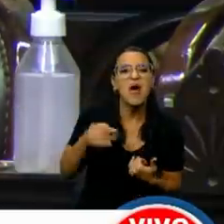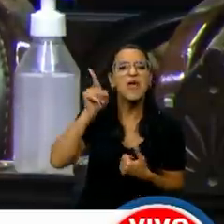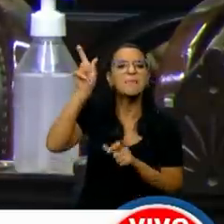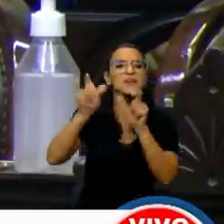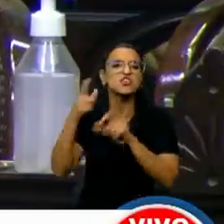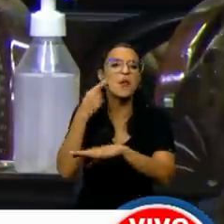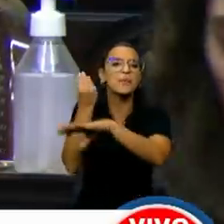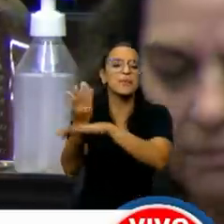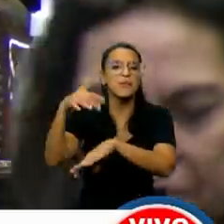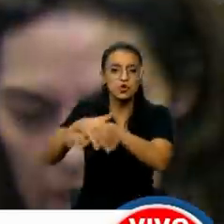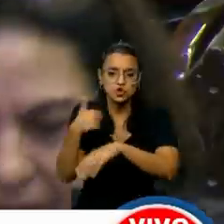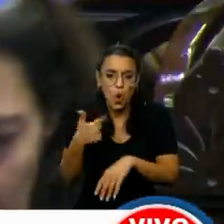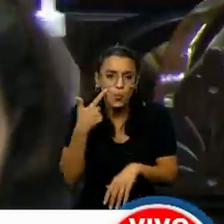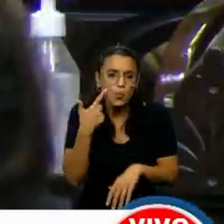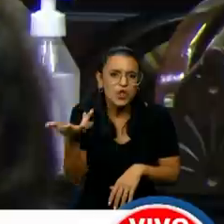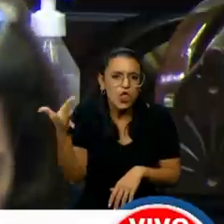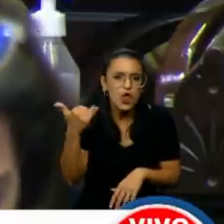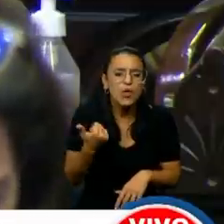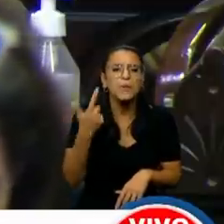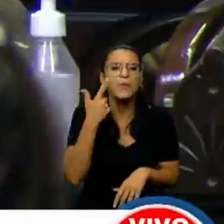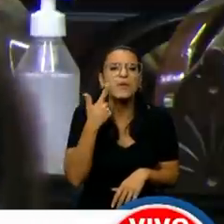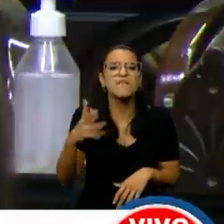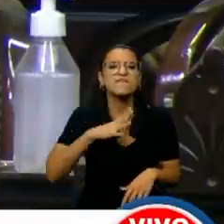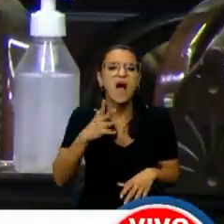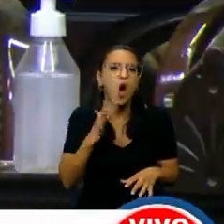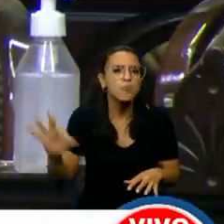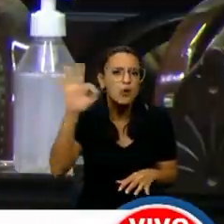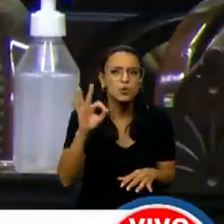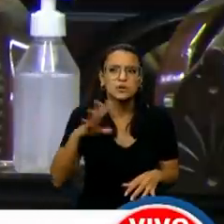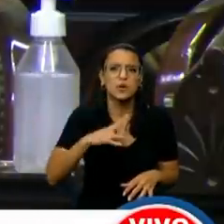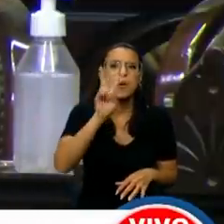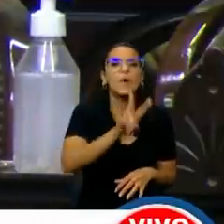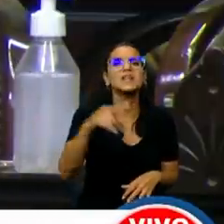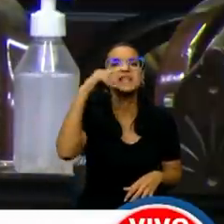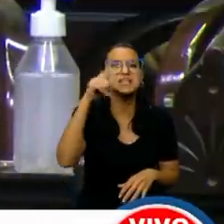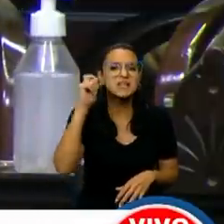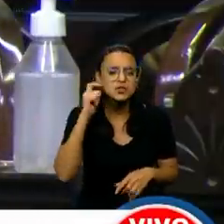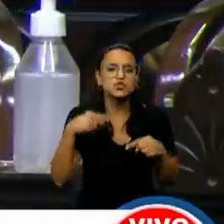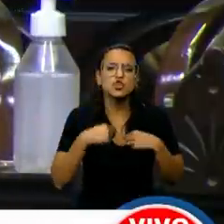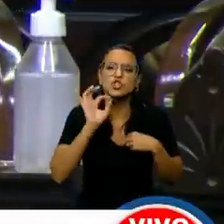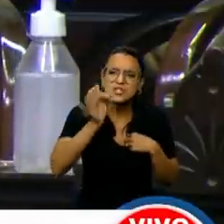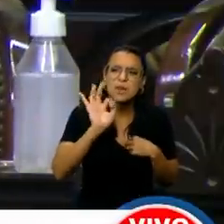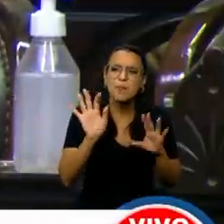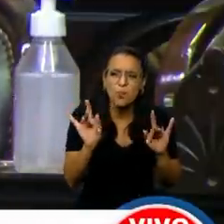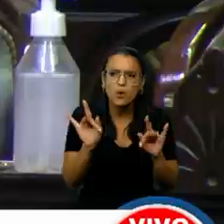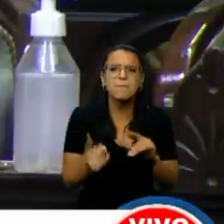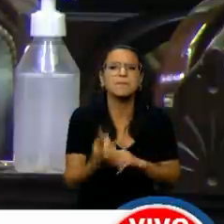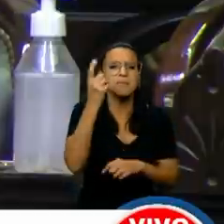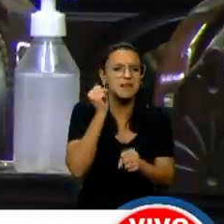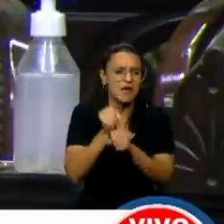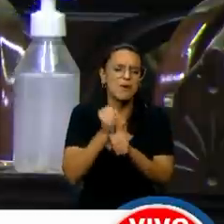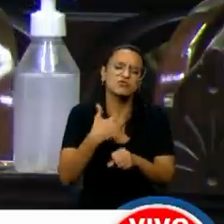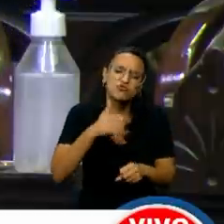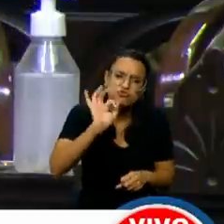misioneros porque yo lo viví a diario vivir la falta de oportunidad tengo 27 años sé muy bien lo difícil que es un primer empleo